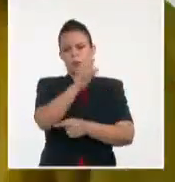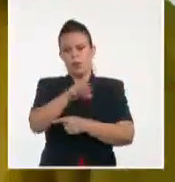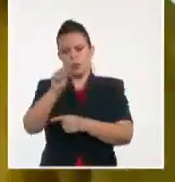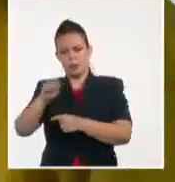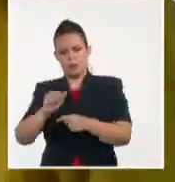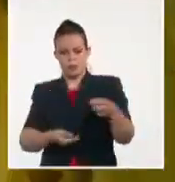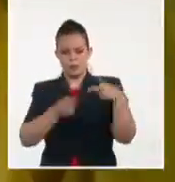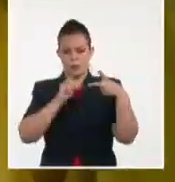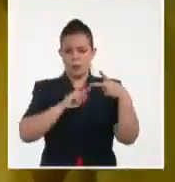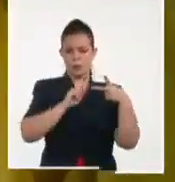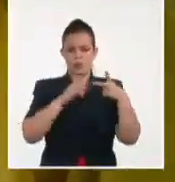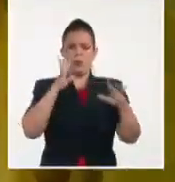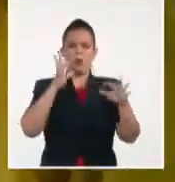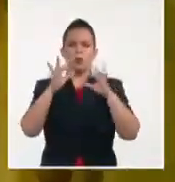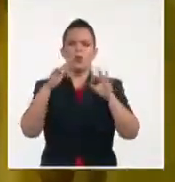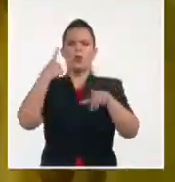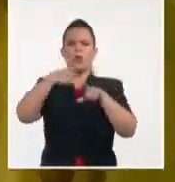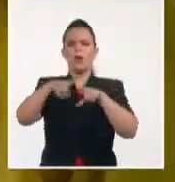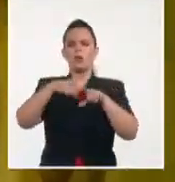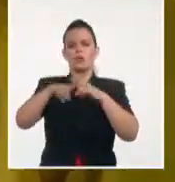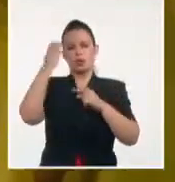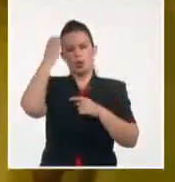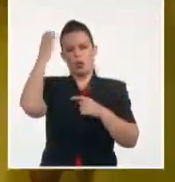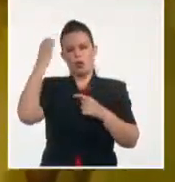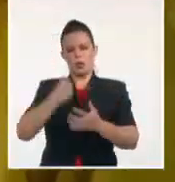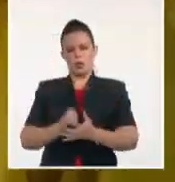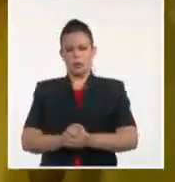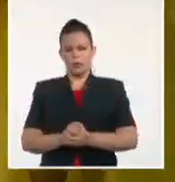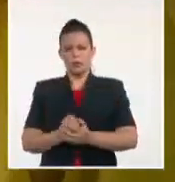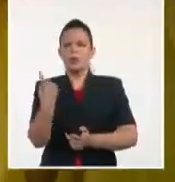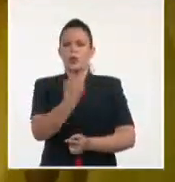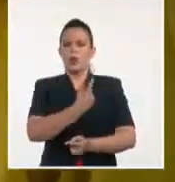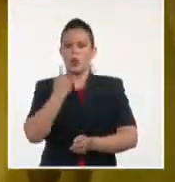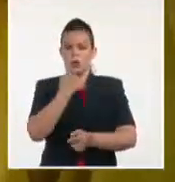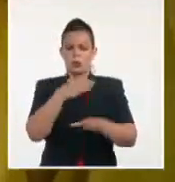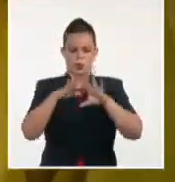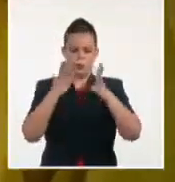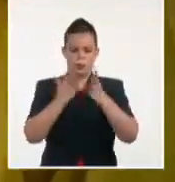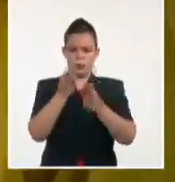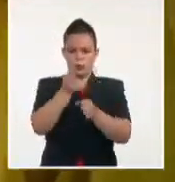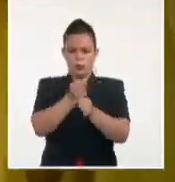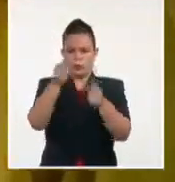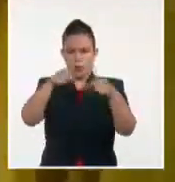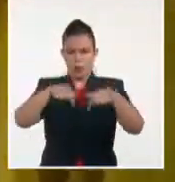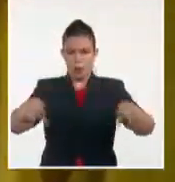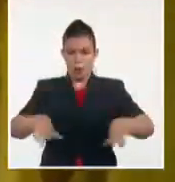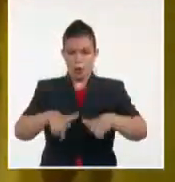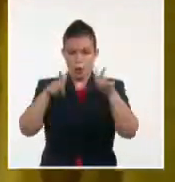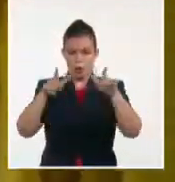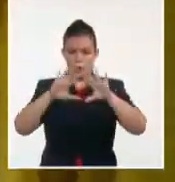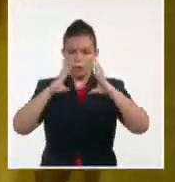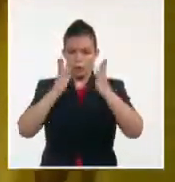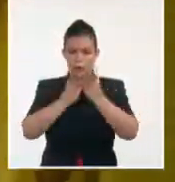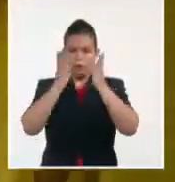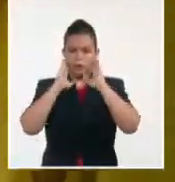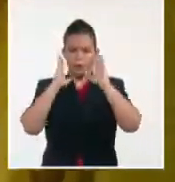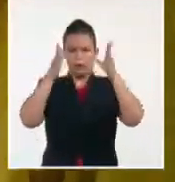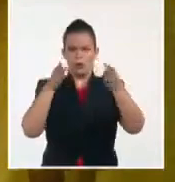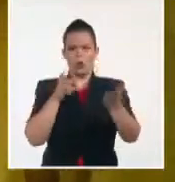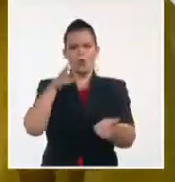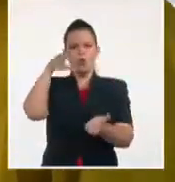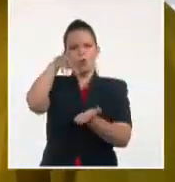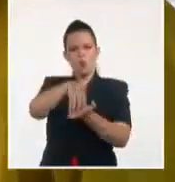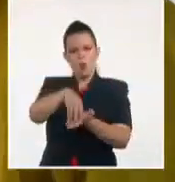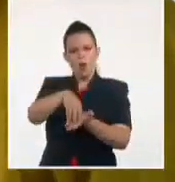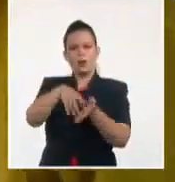los recursos del Estado. Nosotros, las acciones que estamos hoy desarrollando fundamentalmente están dirigidas a los lugares que son proclives a